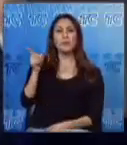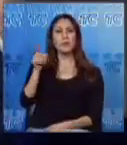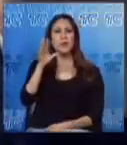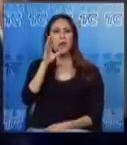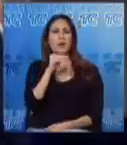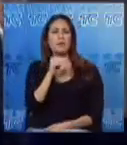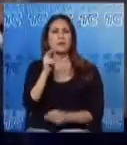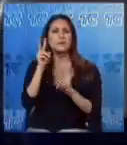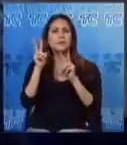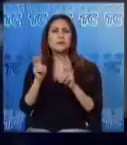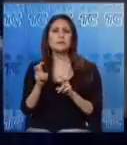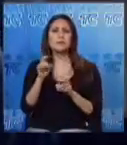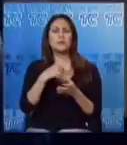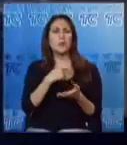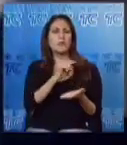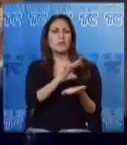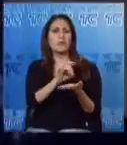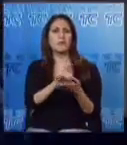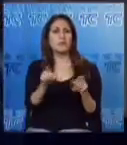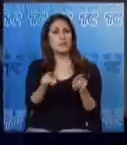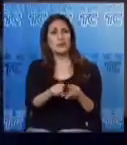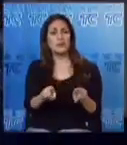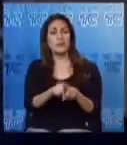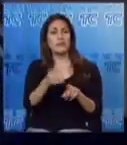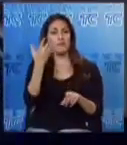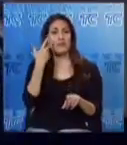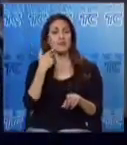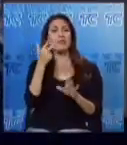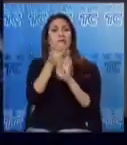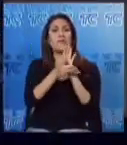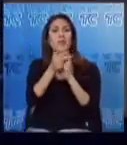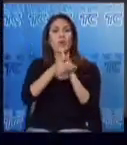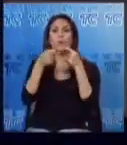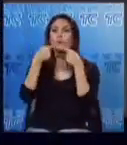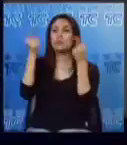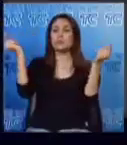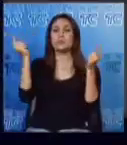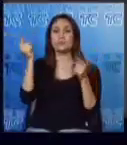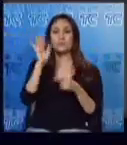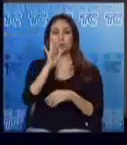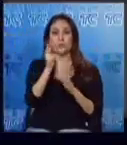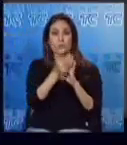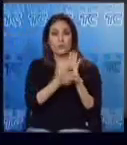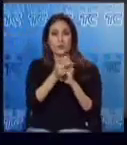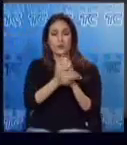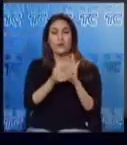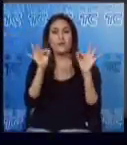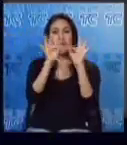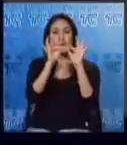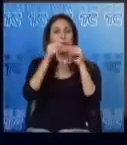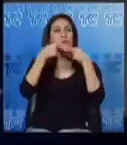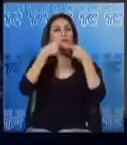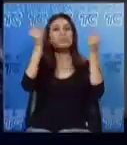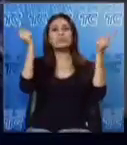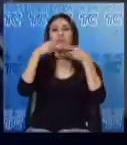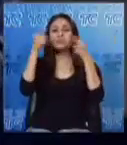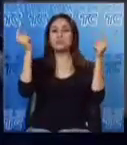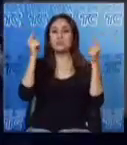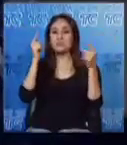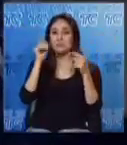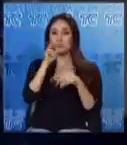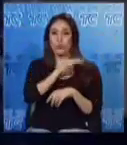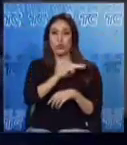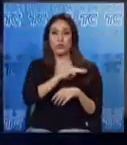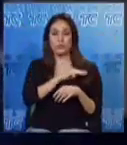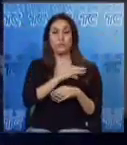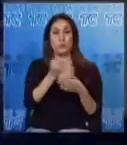unas cifras que coinciden con un video de ataque en una página de Facebook conectada con el